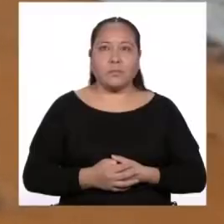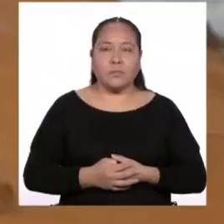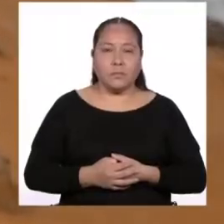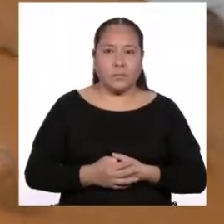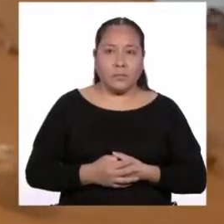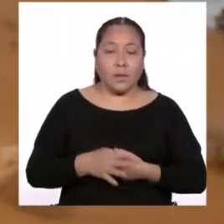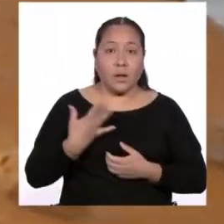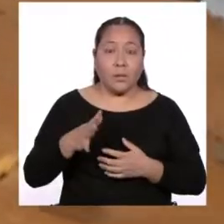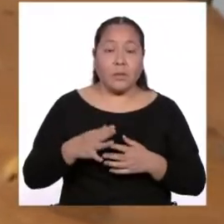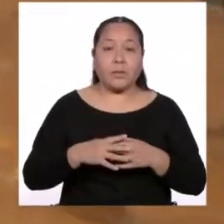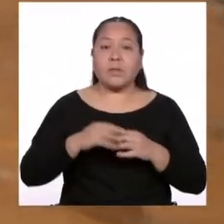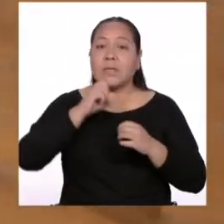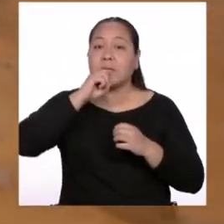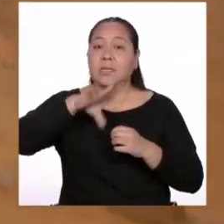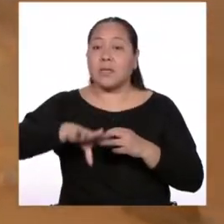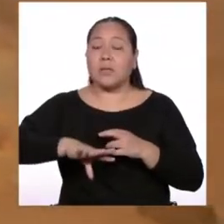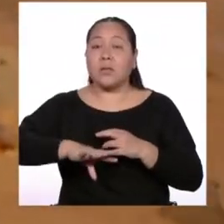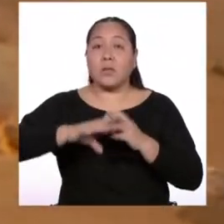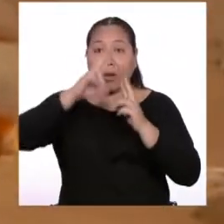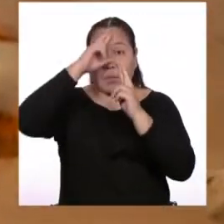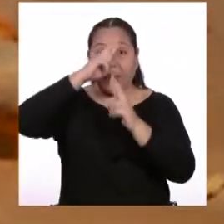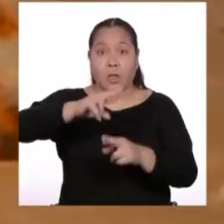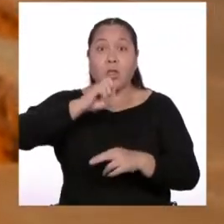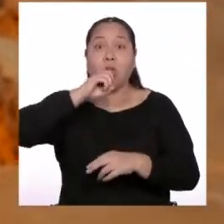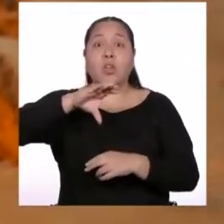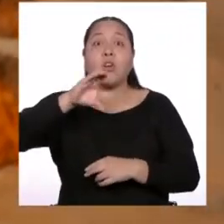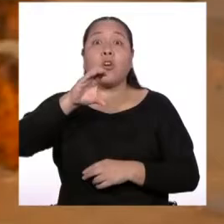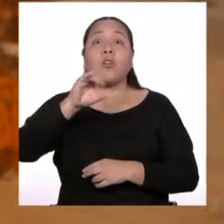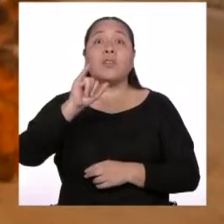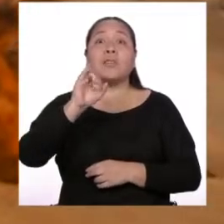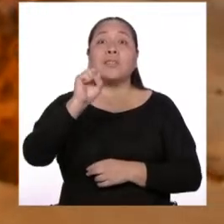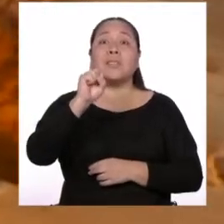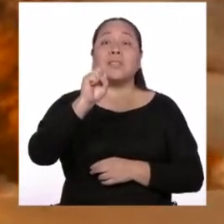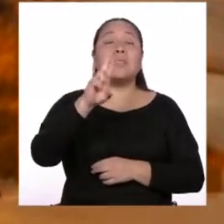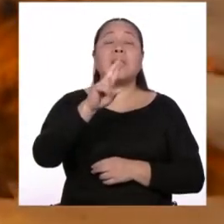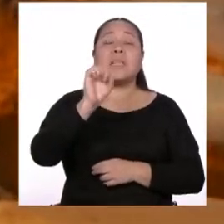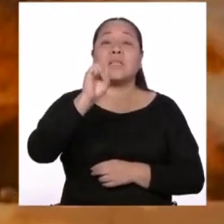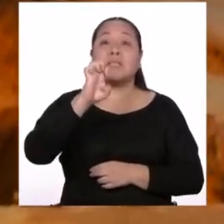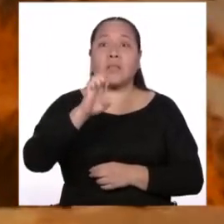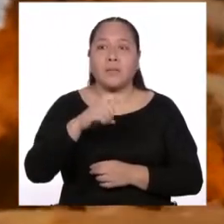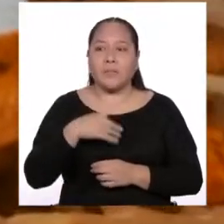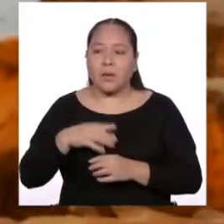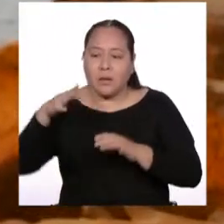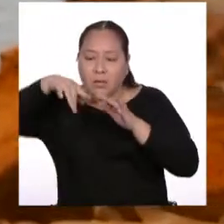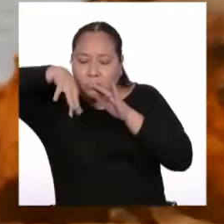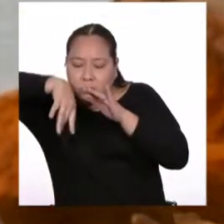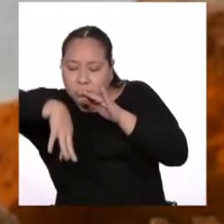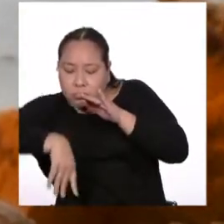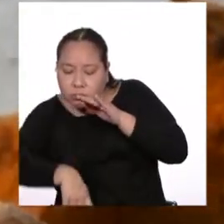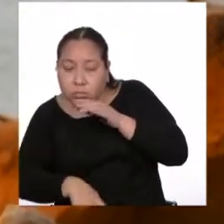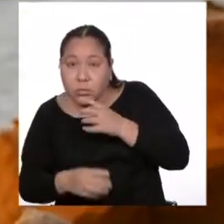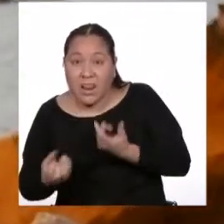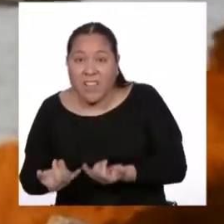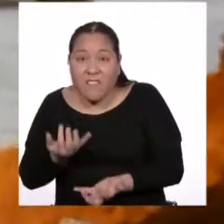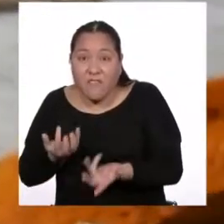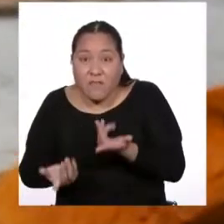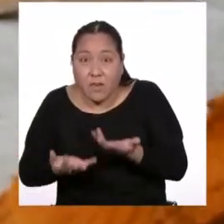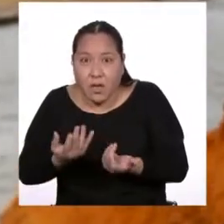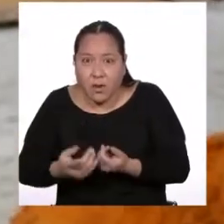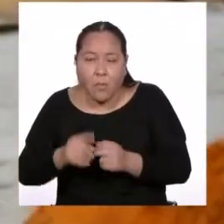Siguiendo el mandato de Circe, Odiseo descendió a los infiernos para consultar con el adivino Tiresias sobre el camino de vuelta a